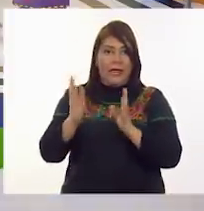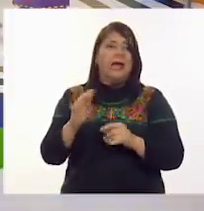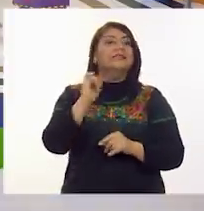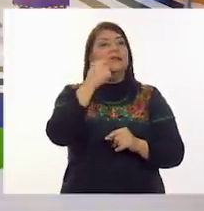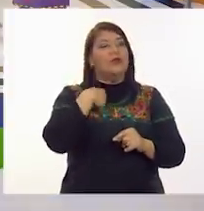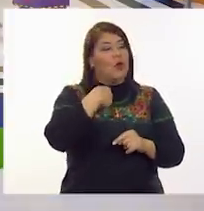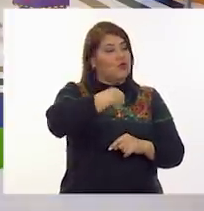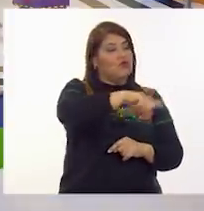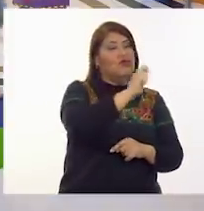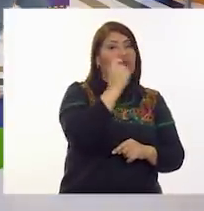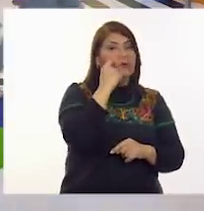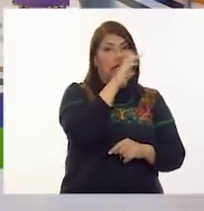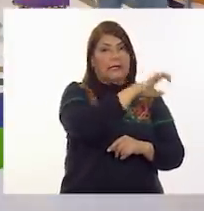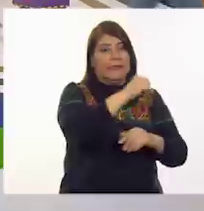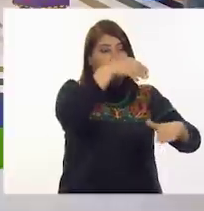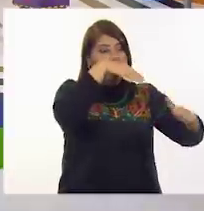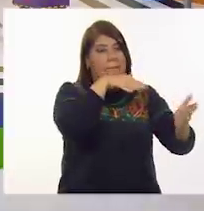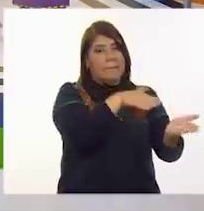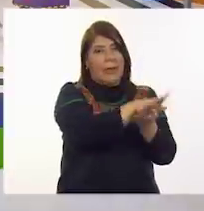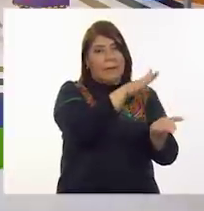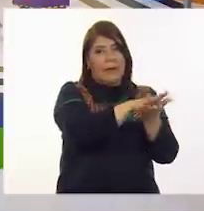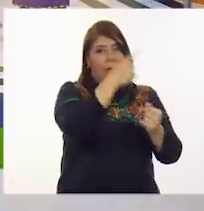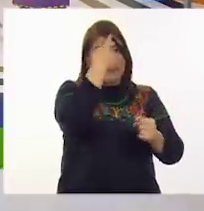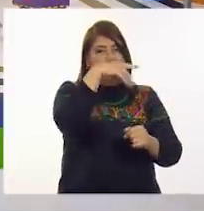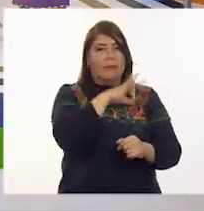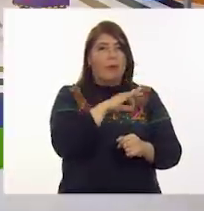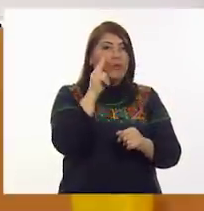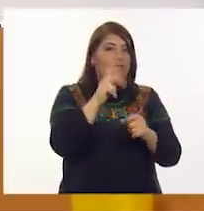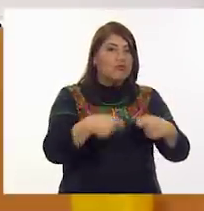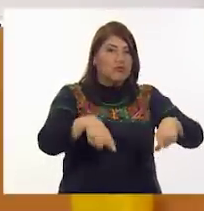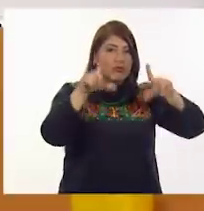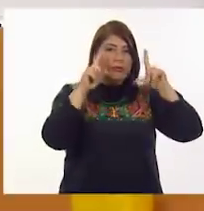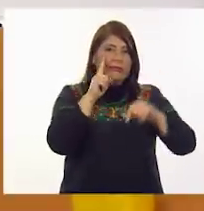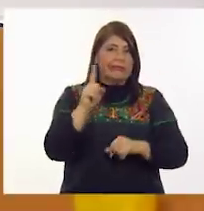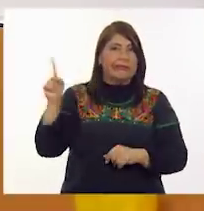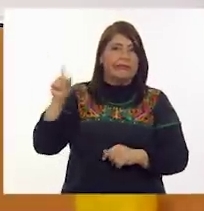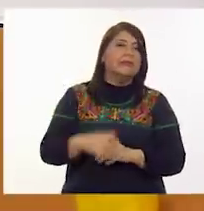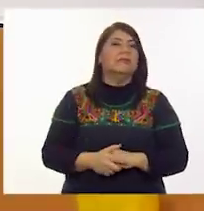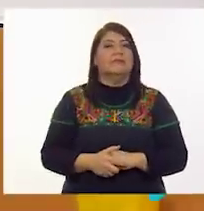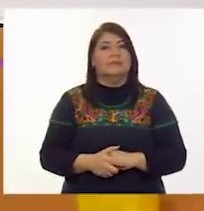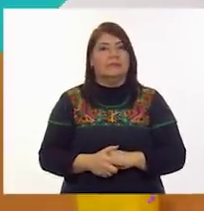¡Perfecto! Lo mandé a la impresora.